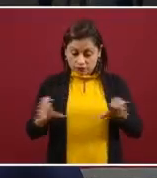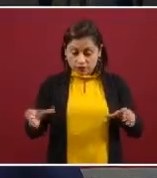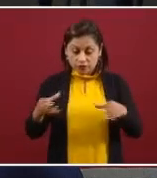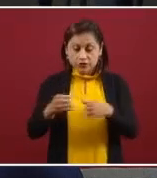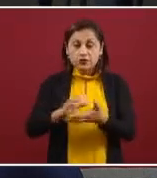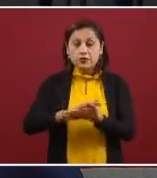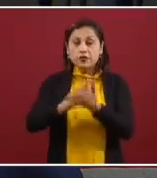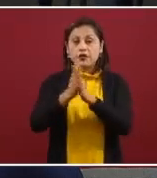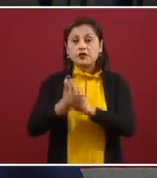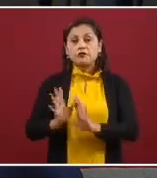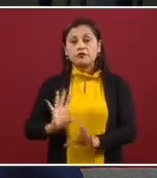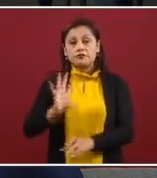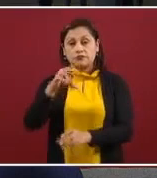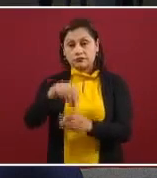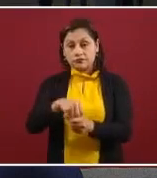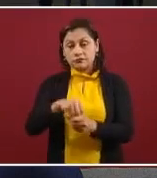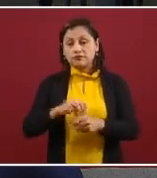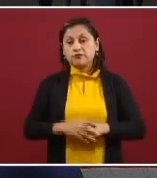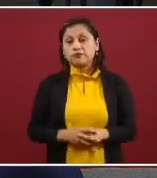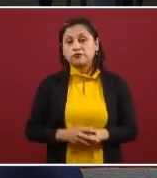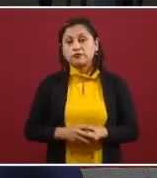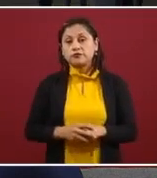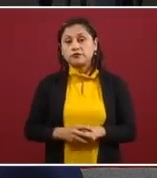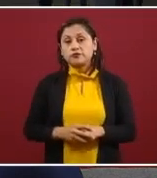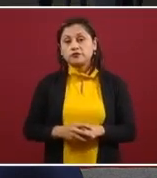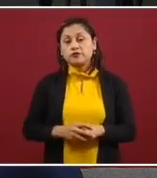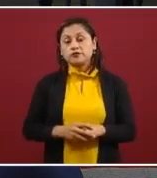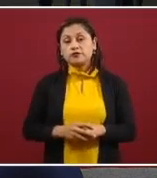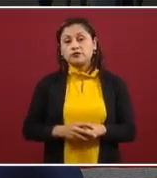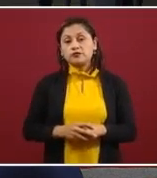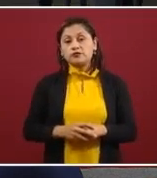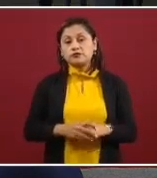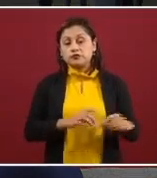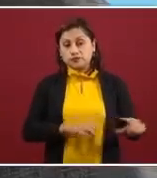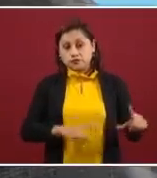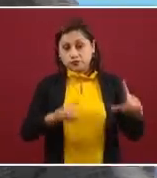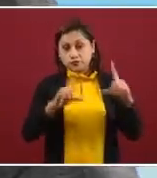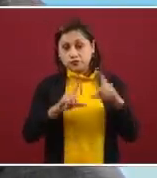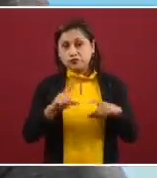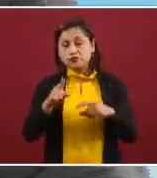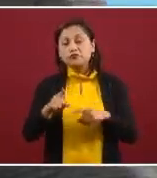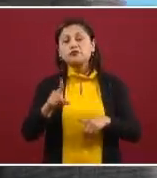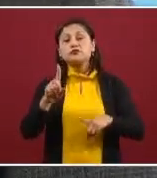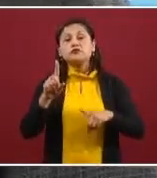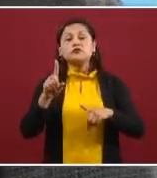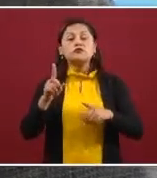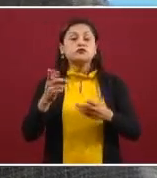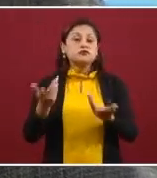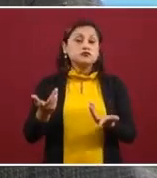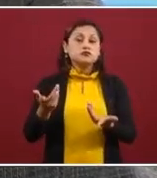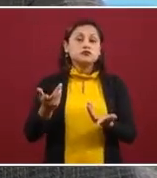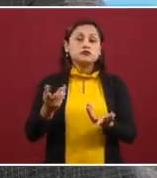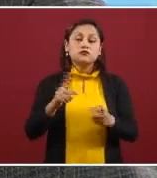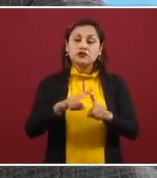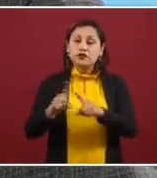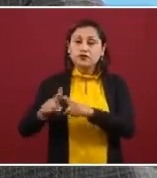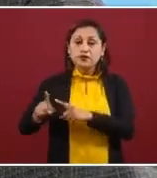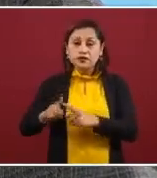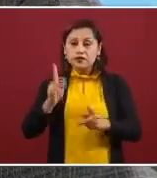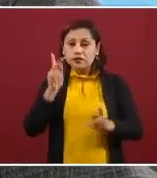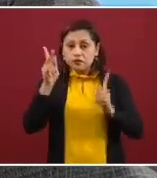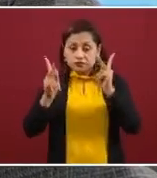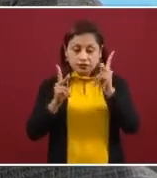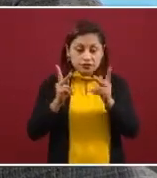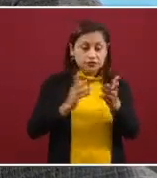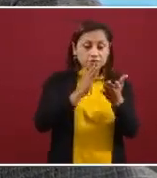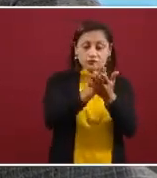siguiente, ahí está bien, por favor. De acuerdo a la experiencia recogida en las giras de